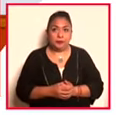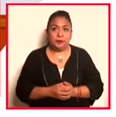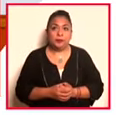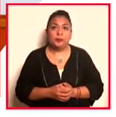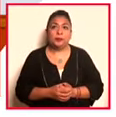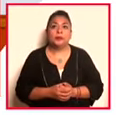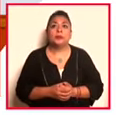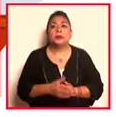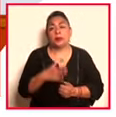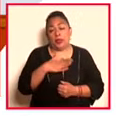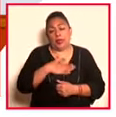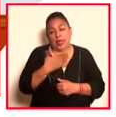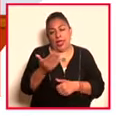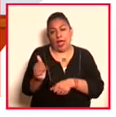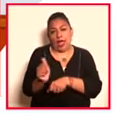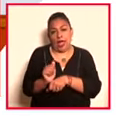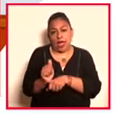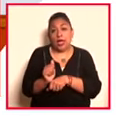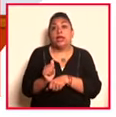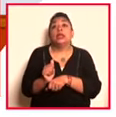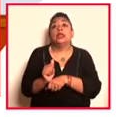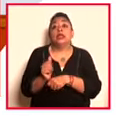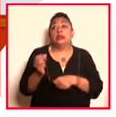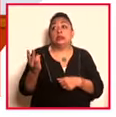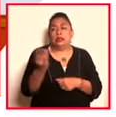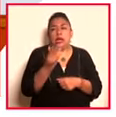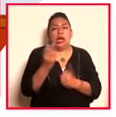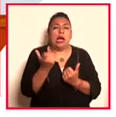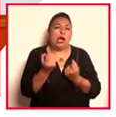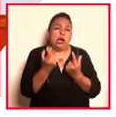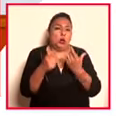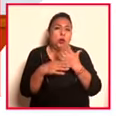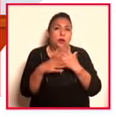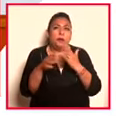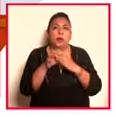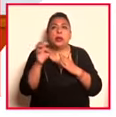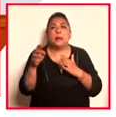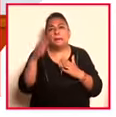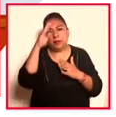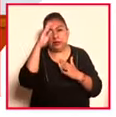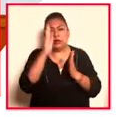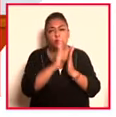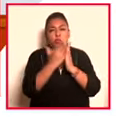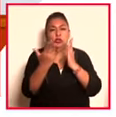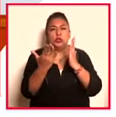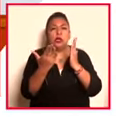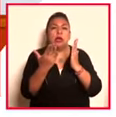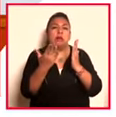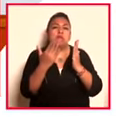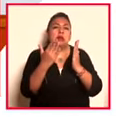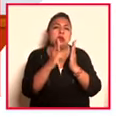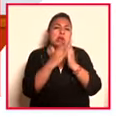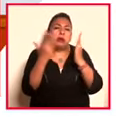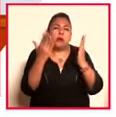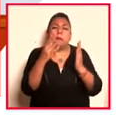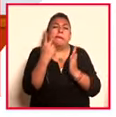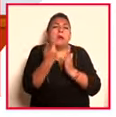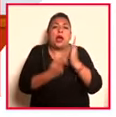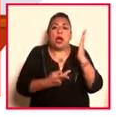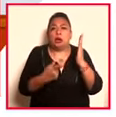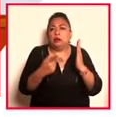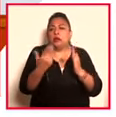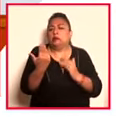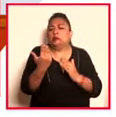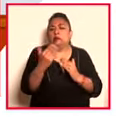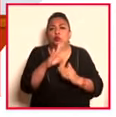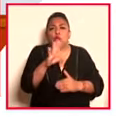tu actriz, vamos a hacer algunas cosas. Por ejemplo, está planeado un libro. Todos son planes porque es muy reciente la muerte de él y pues no